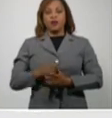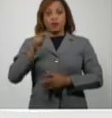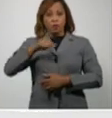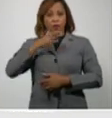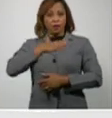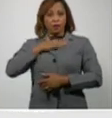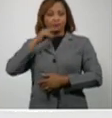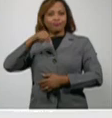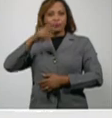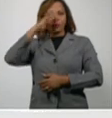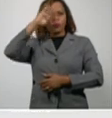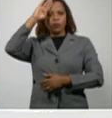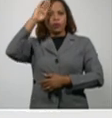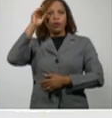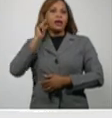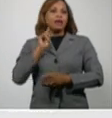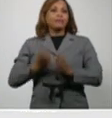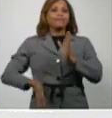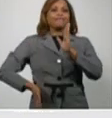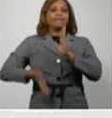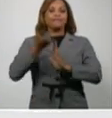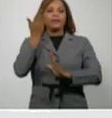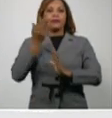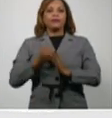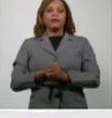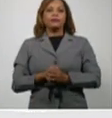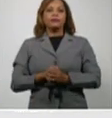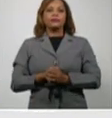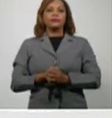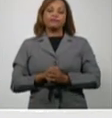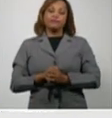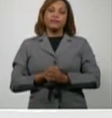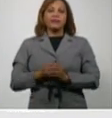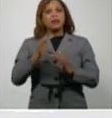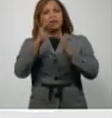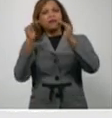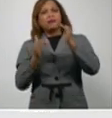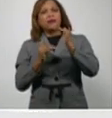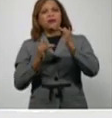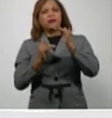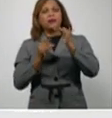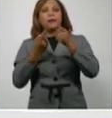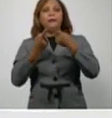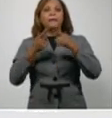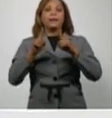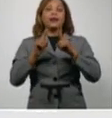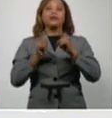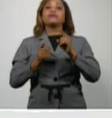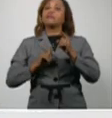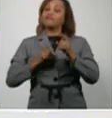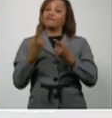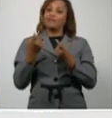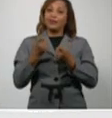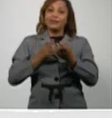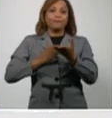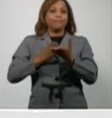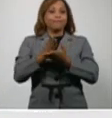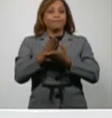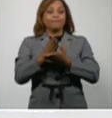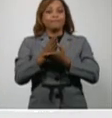dije, elevado, discretamente inferior, pero elevado todavía,